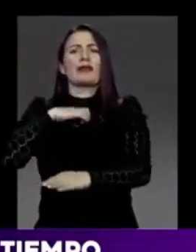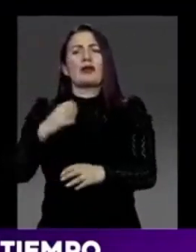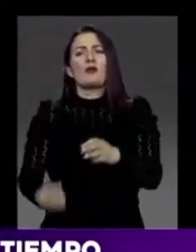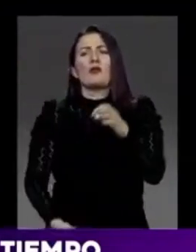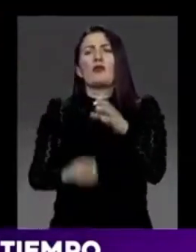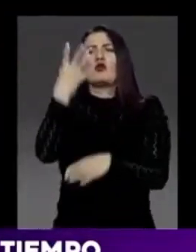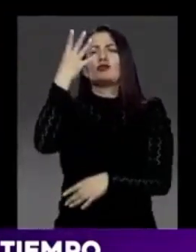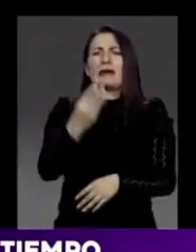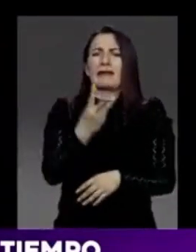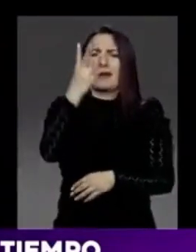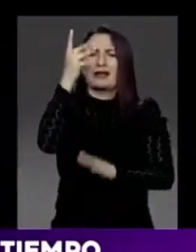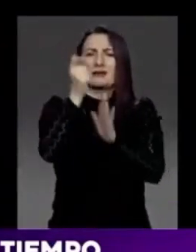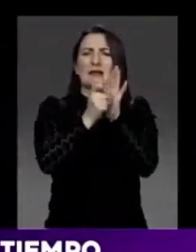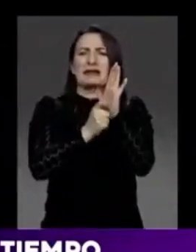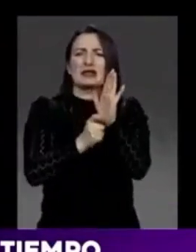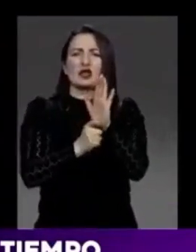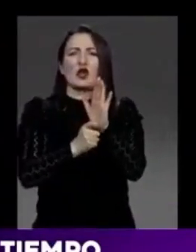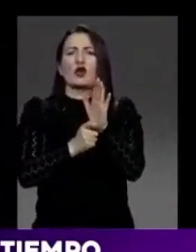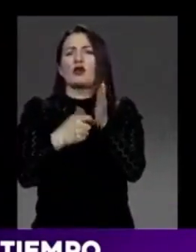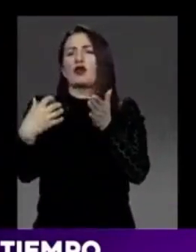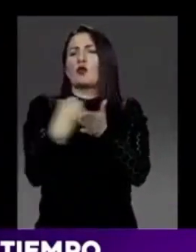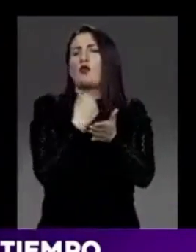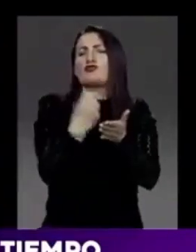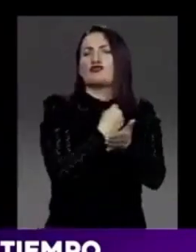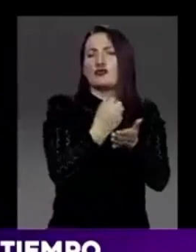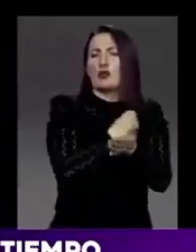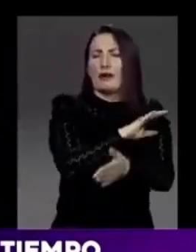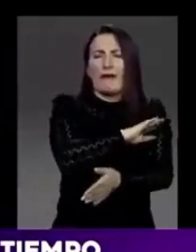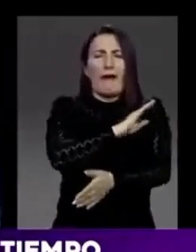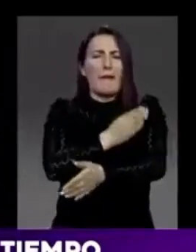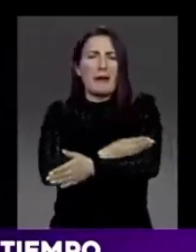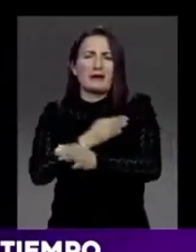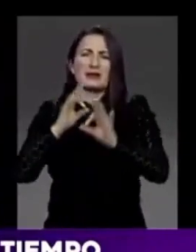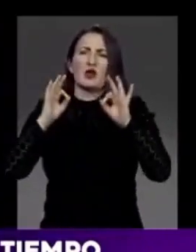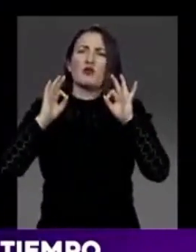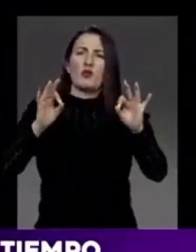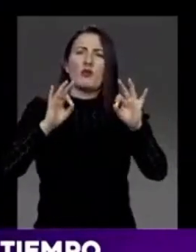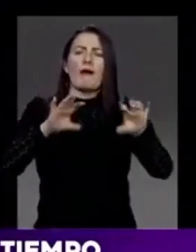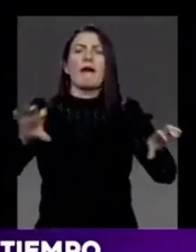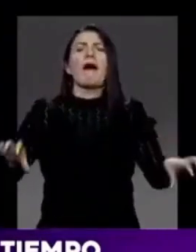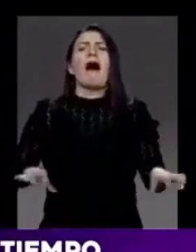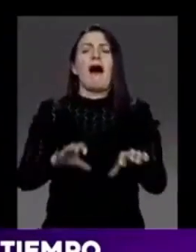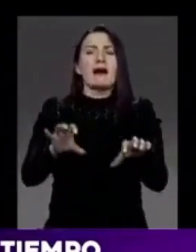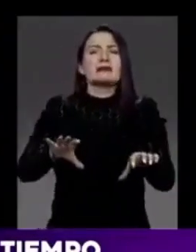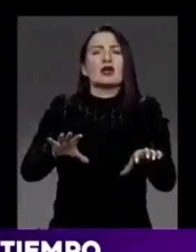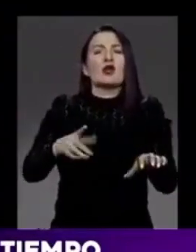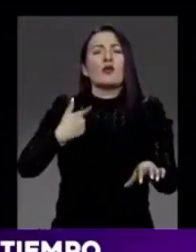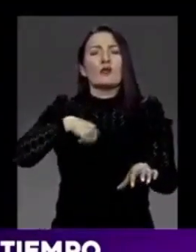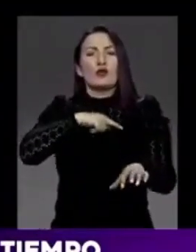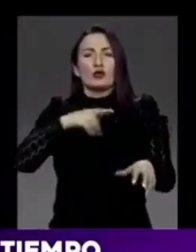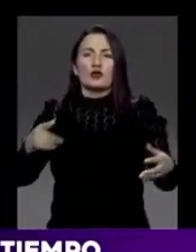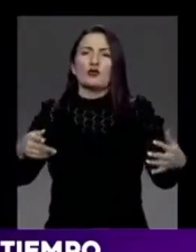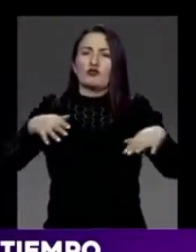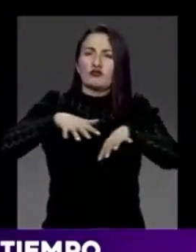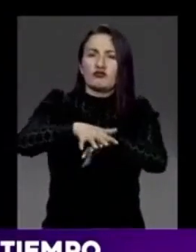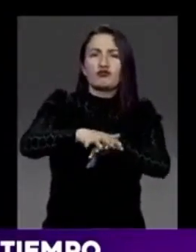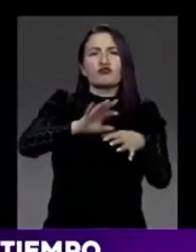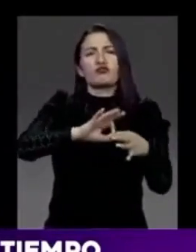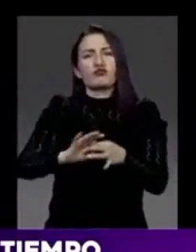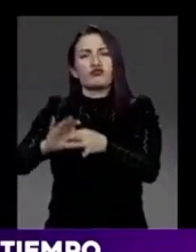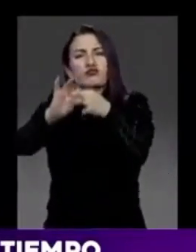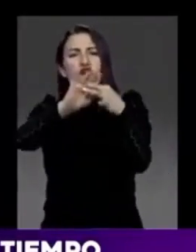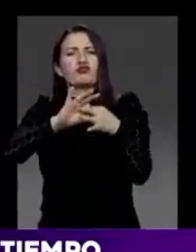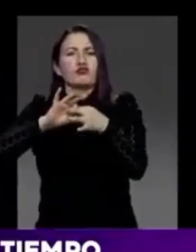tres veces lo que consume aquí tiene una capacidad increíble para interdepartamental 20 interregional mente tengamos intercambios comerciales